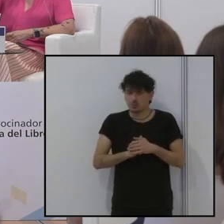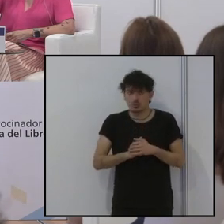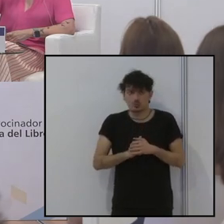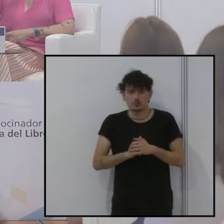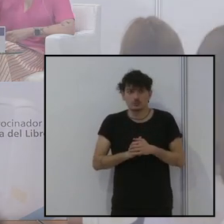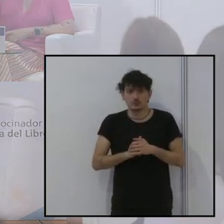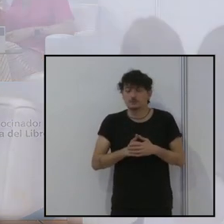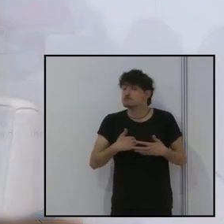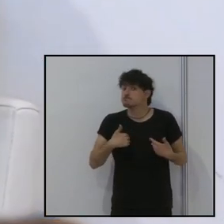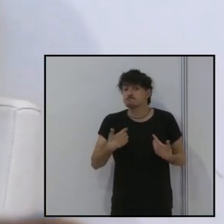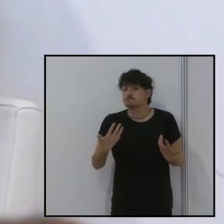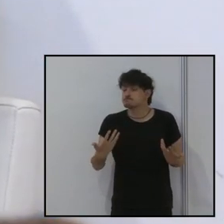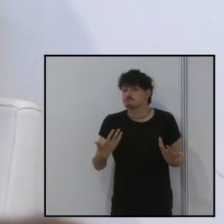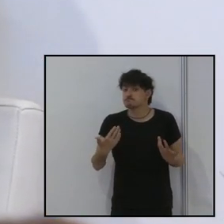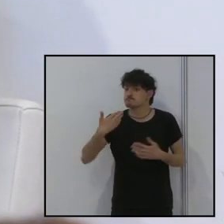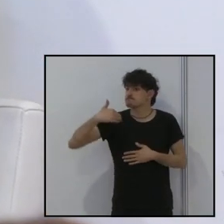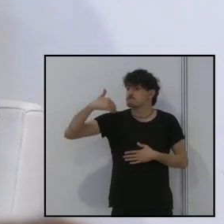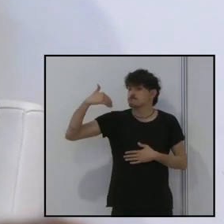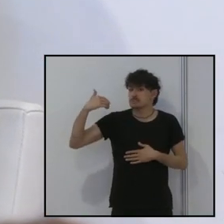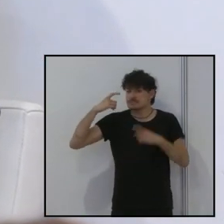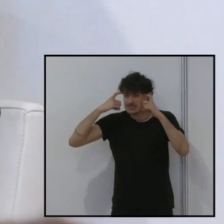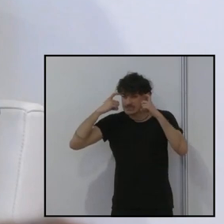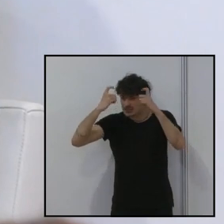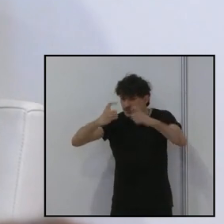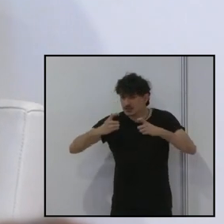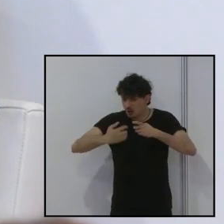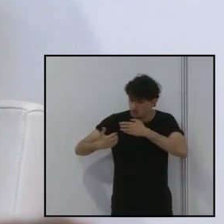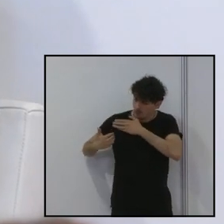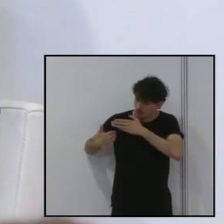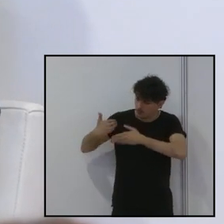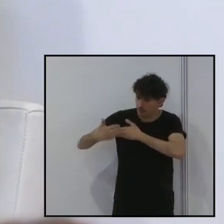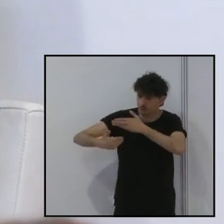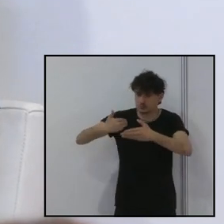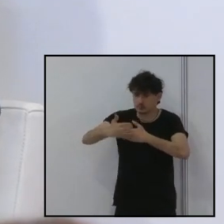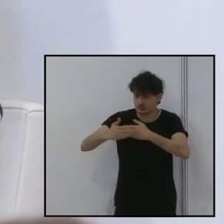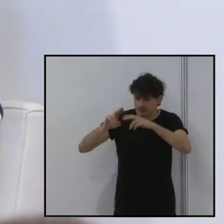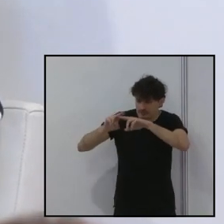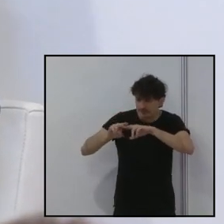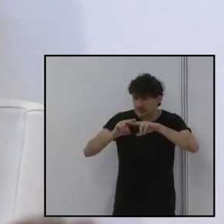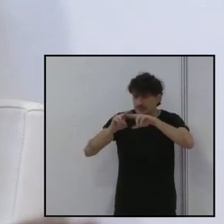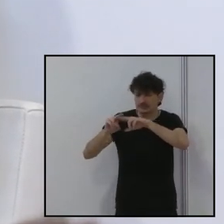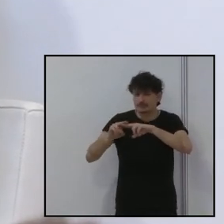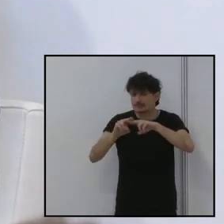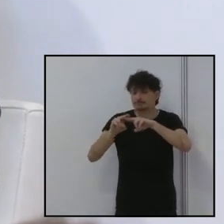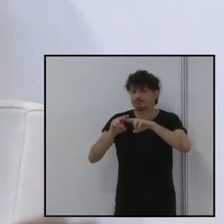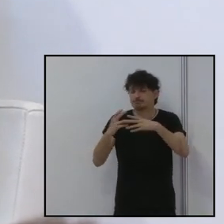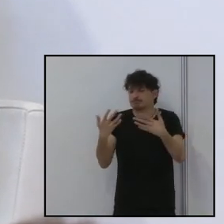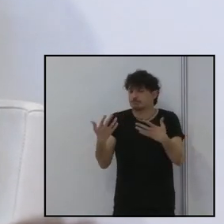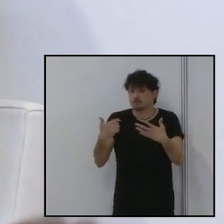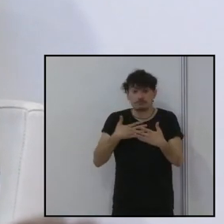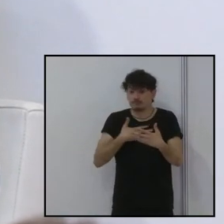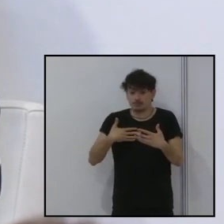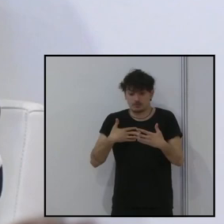tan consciente aquel entonces a tratar de analizar todo el proceso que había seguido para recuperar. Simplemente tú estás tratando de recuperarte y